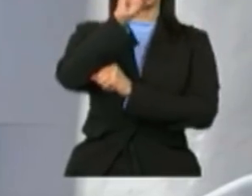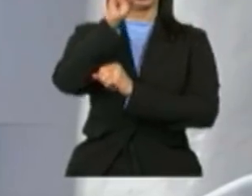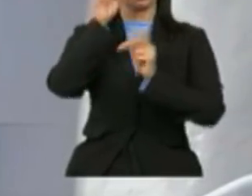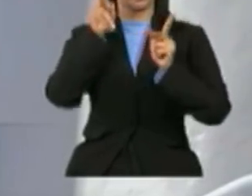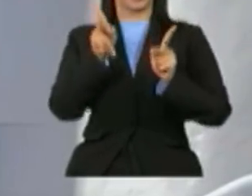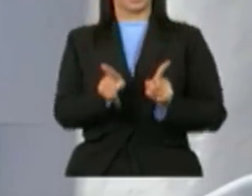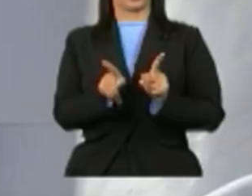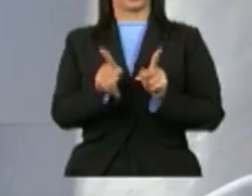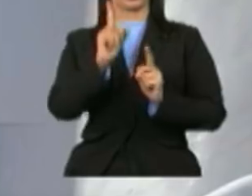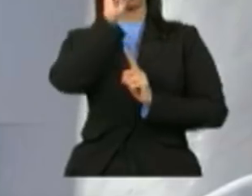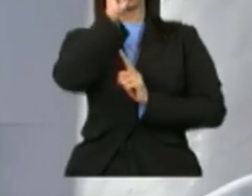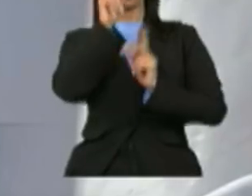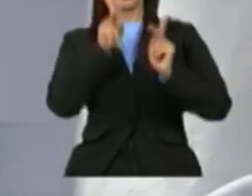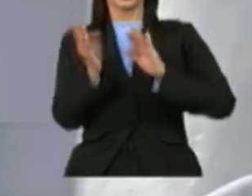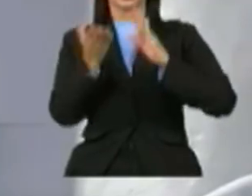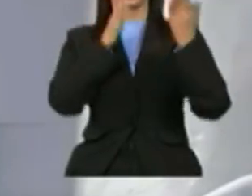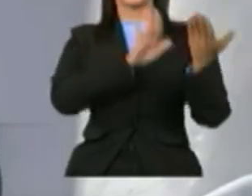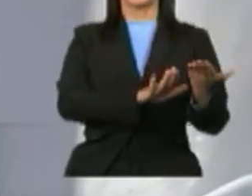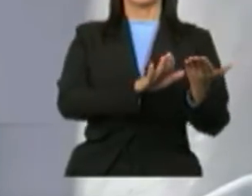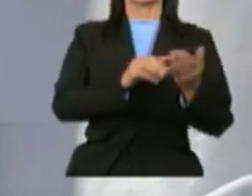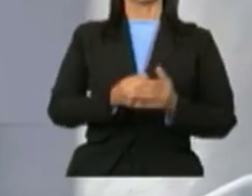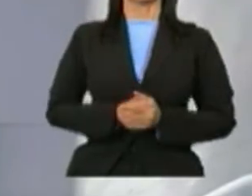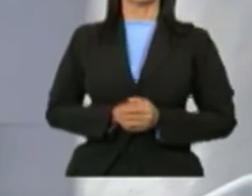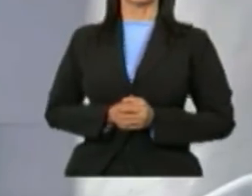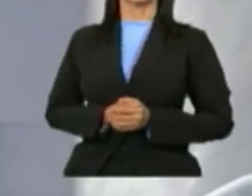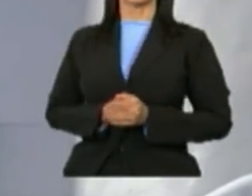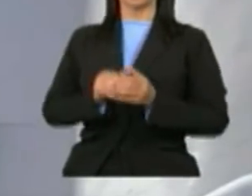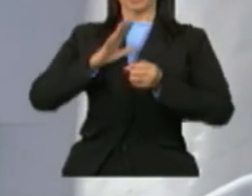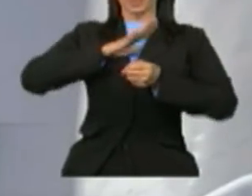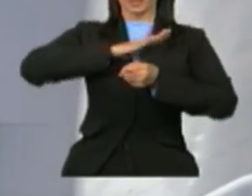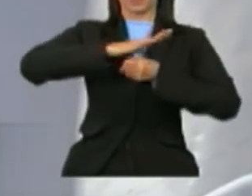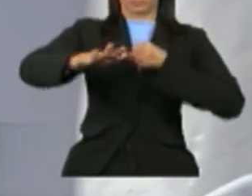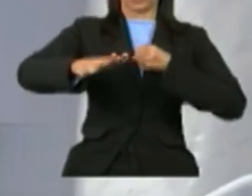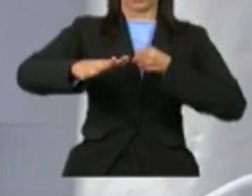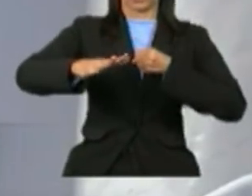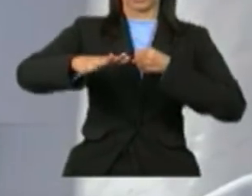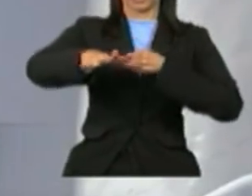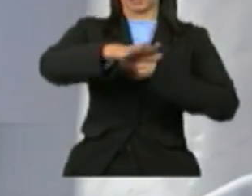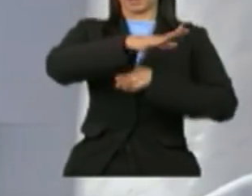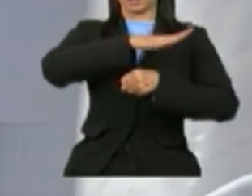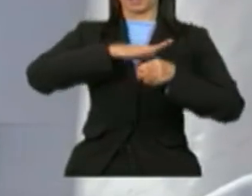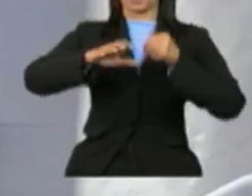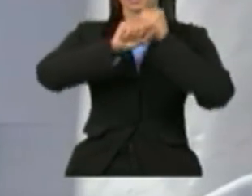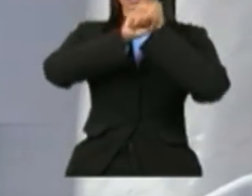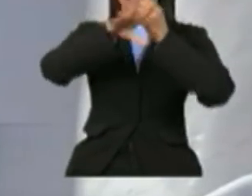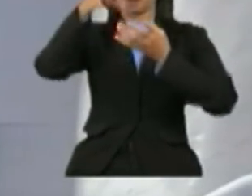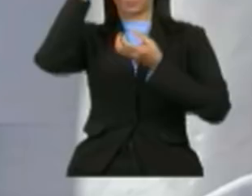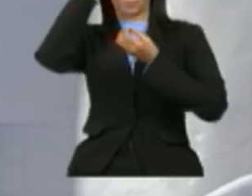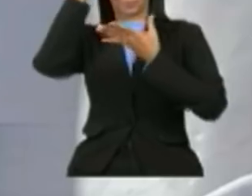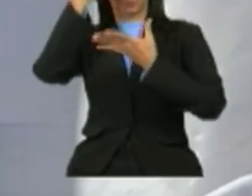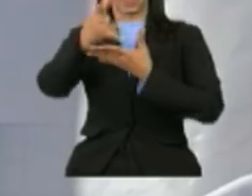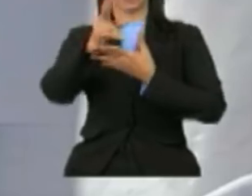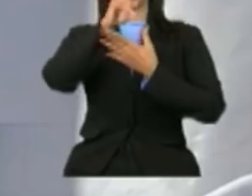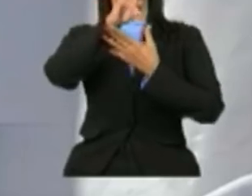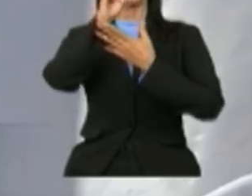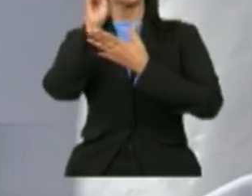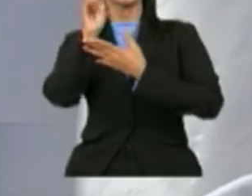46 y un fallecimiento. Los totales para este boletín es